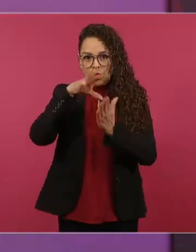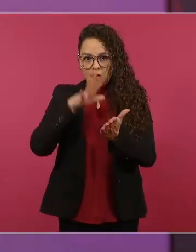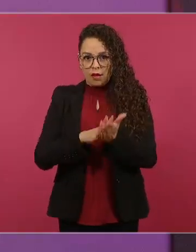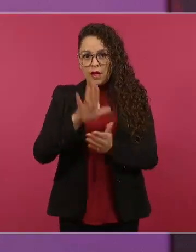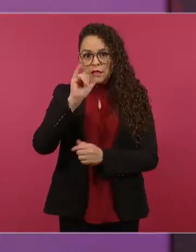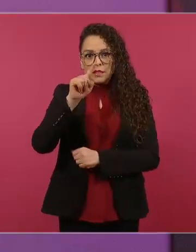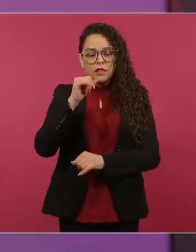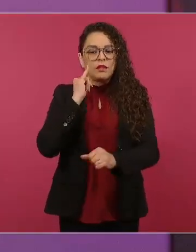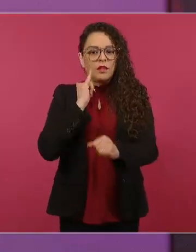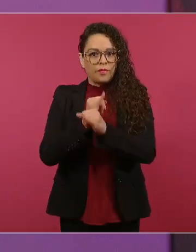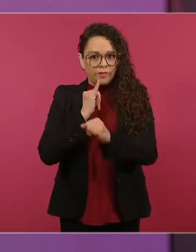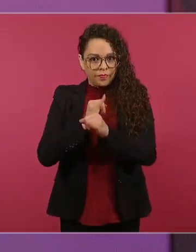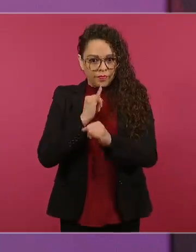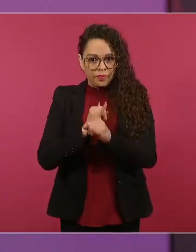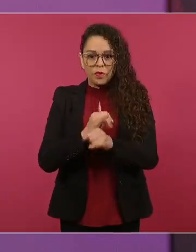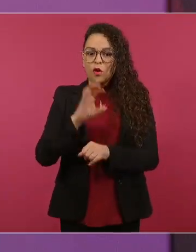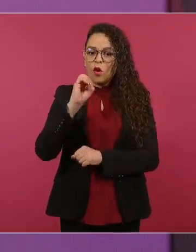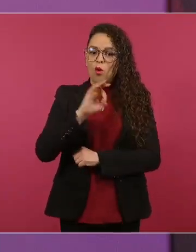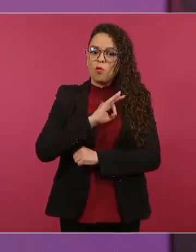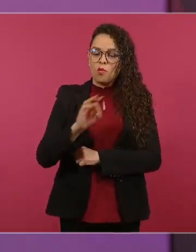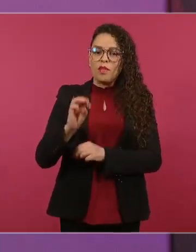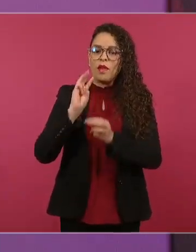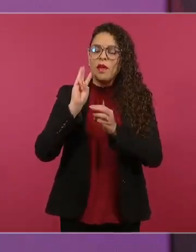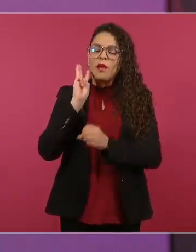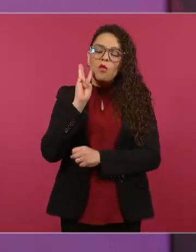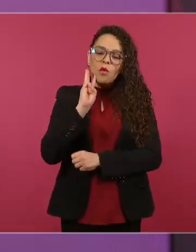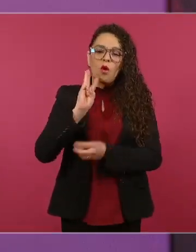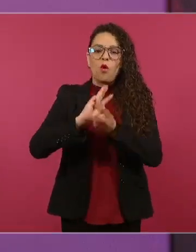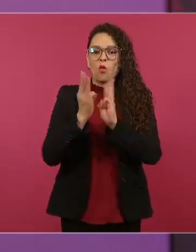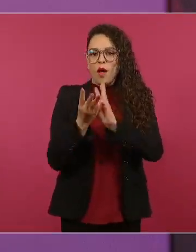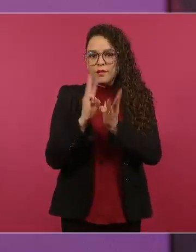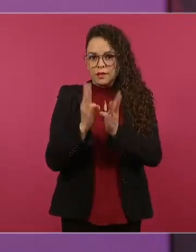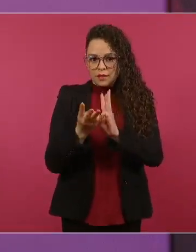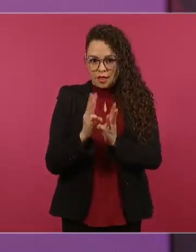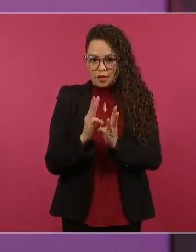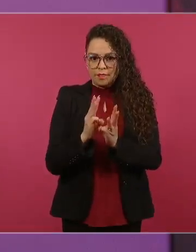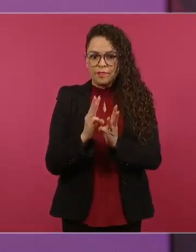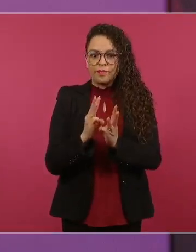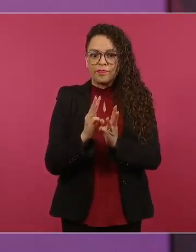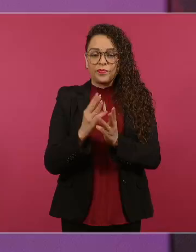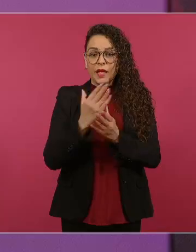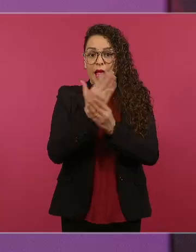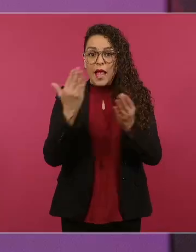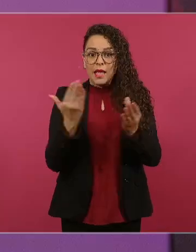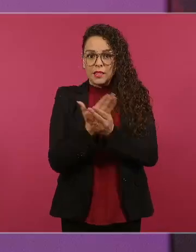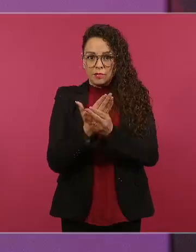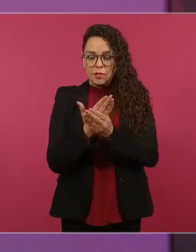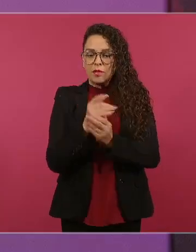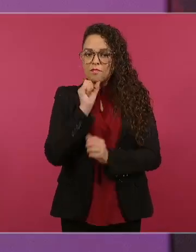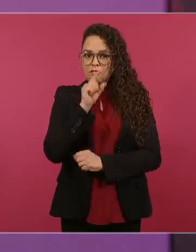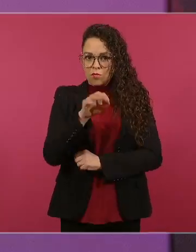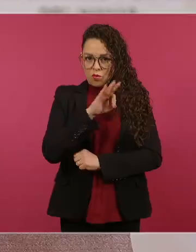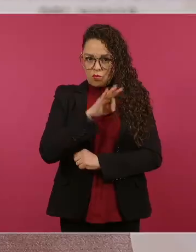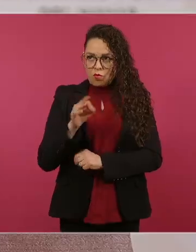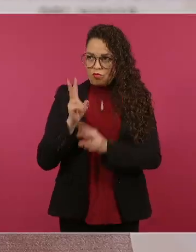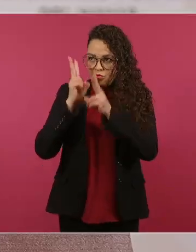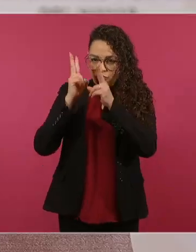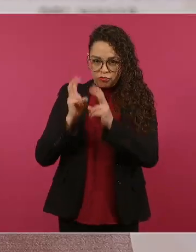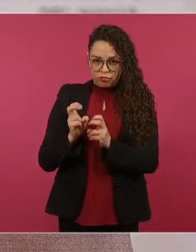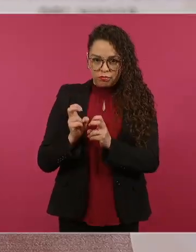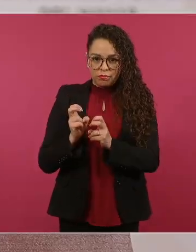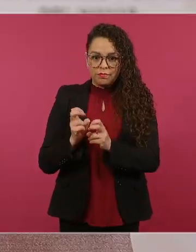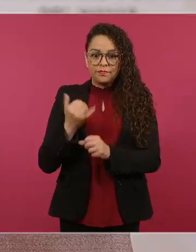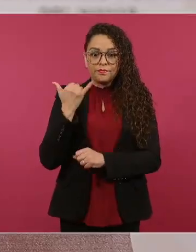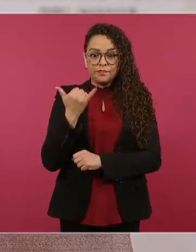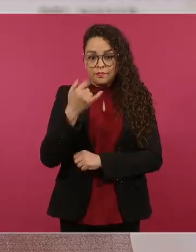WhatsApp, teléfono, el expediente clínico digital, que también es muy importante, y la digitalización